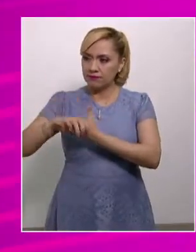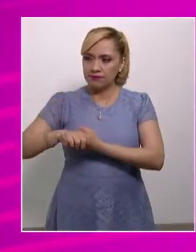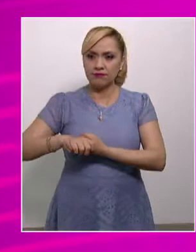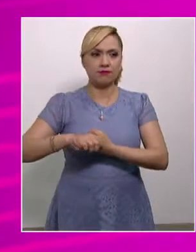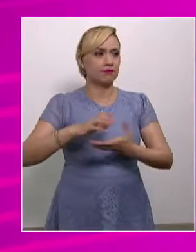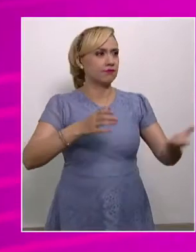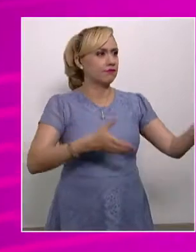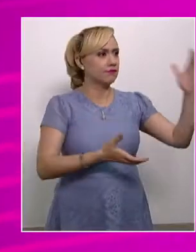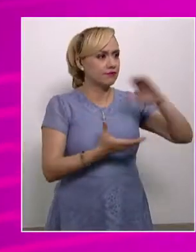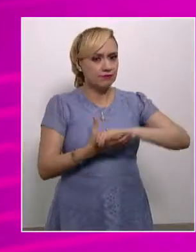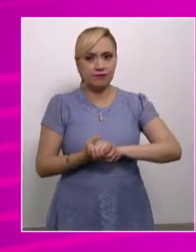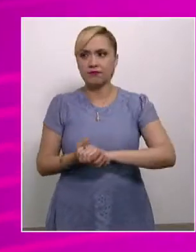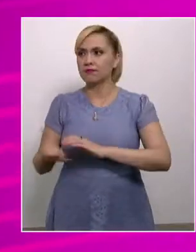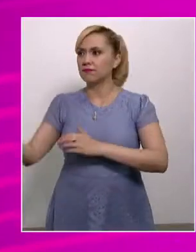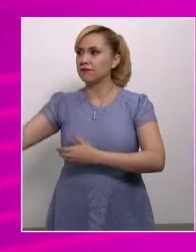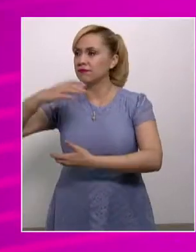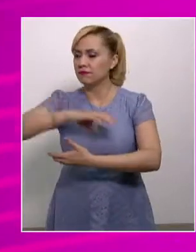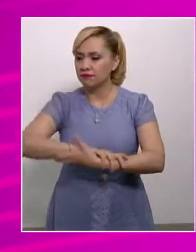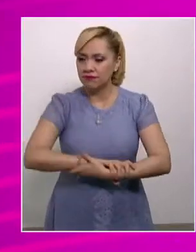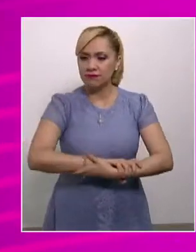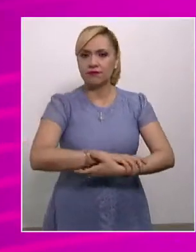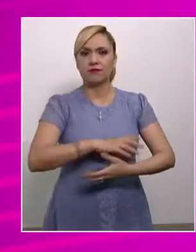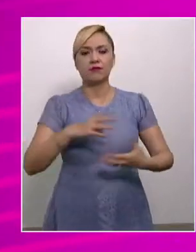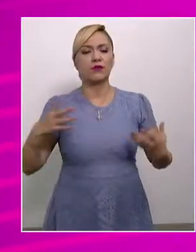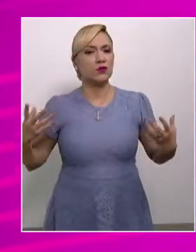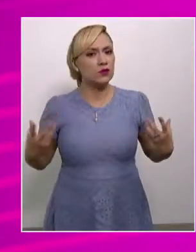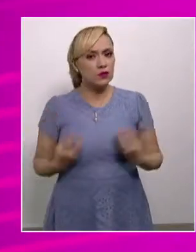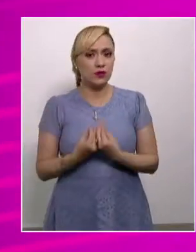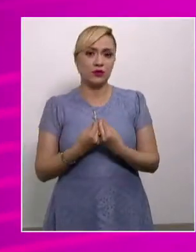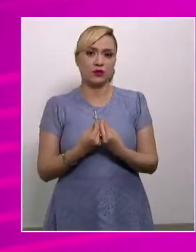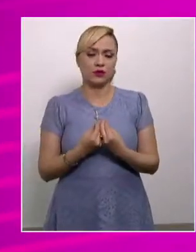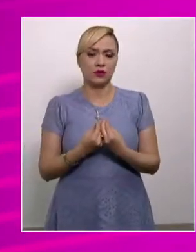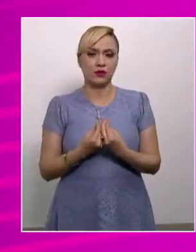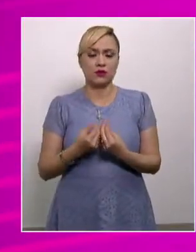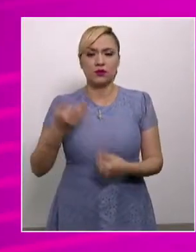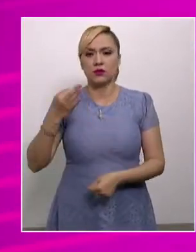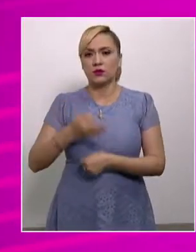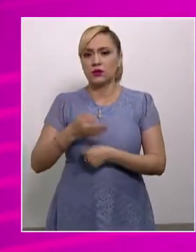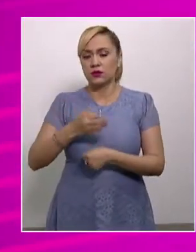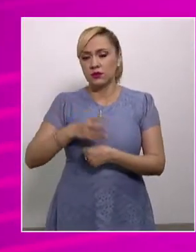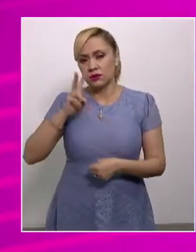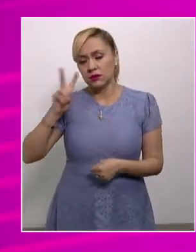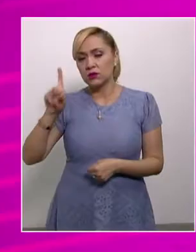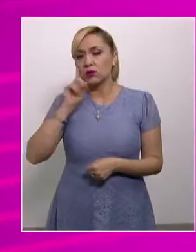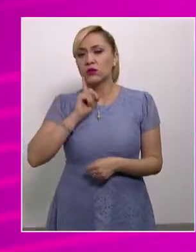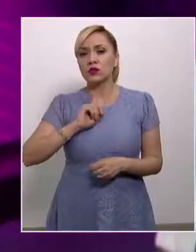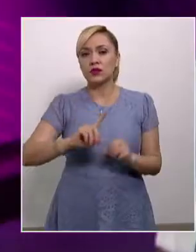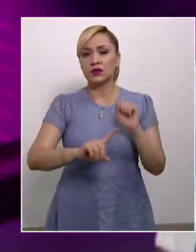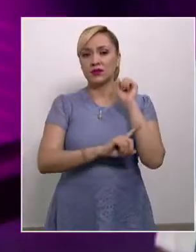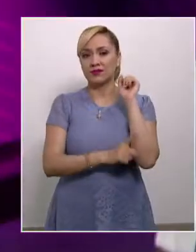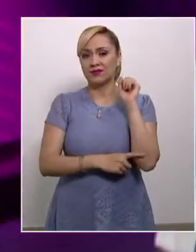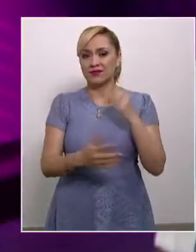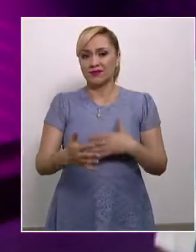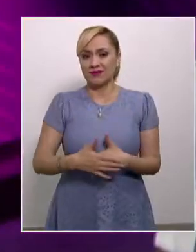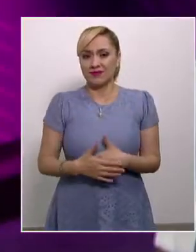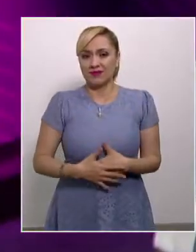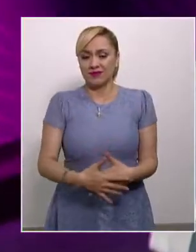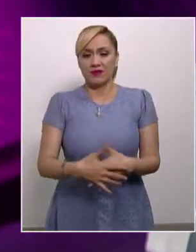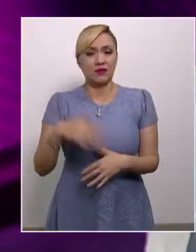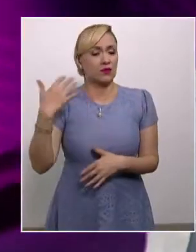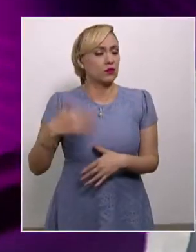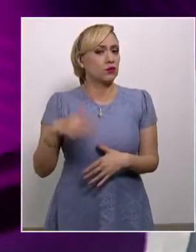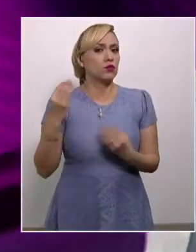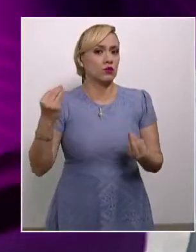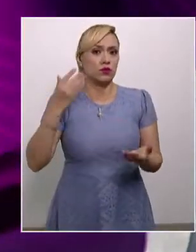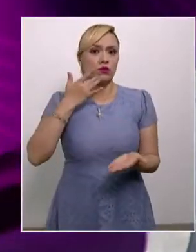pero sí en estos casos, por ejemplo, de mujeres embarazadas, hemos tenido muchísimo apoyo de